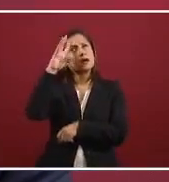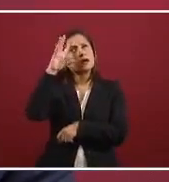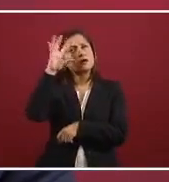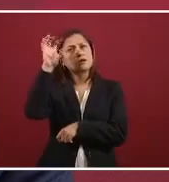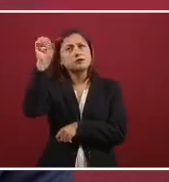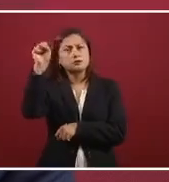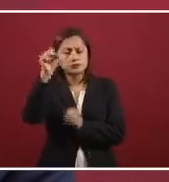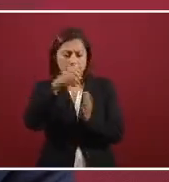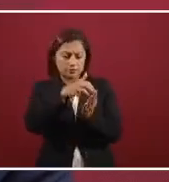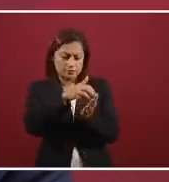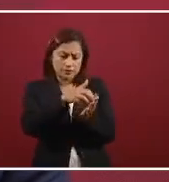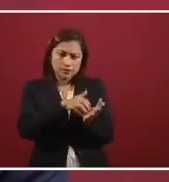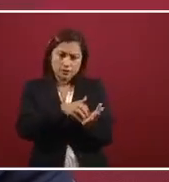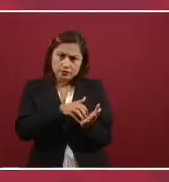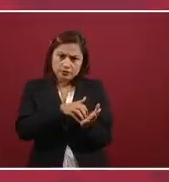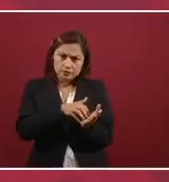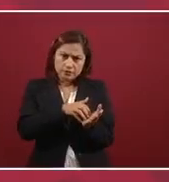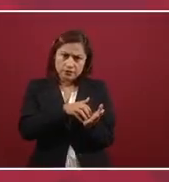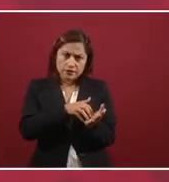con